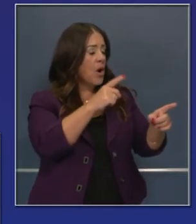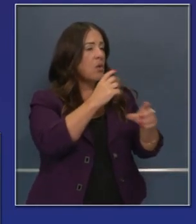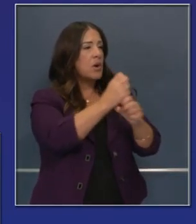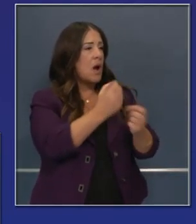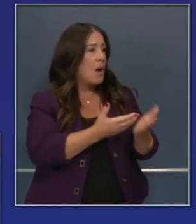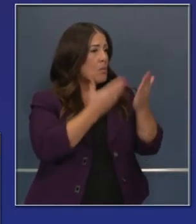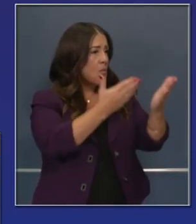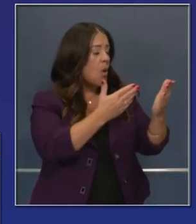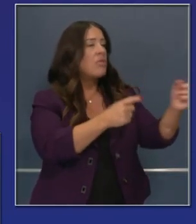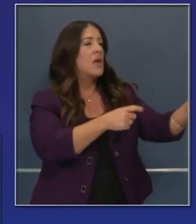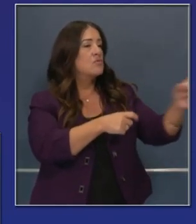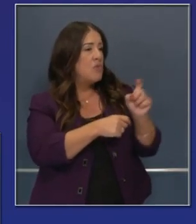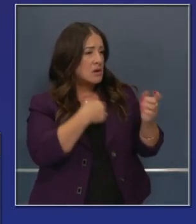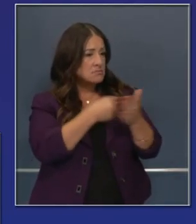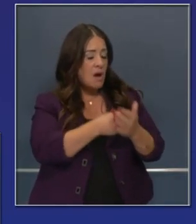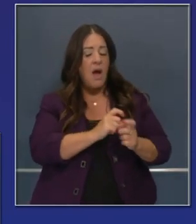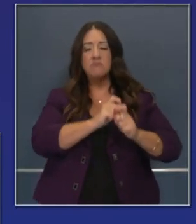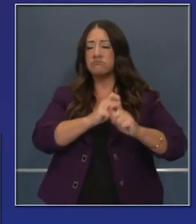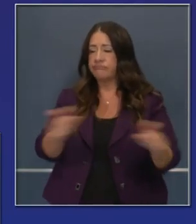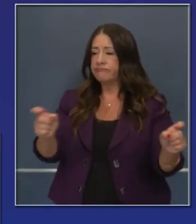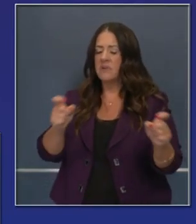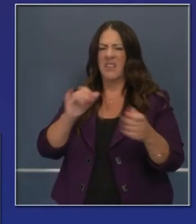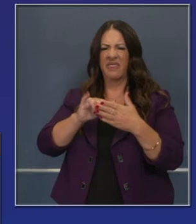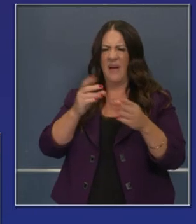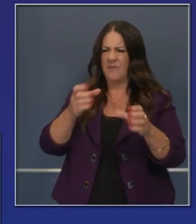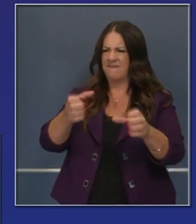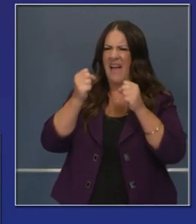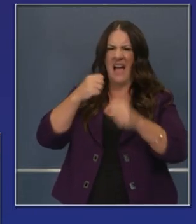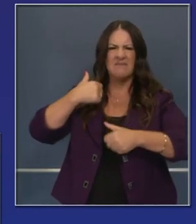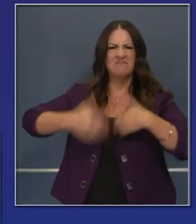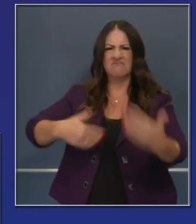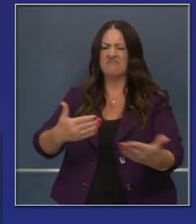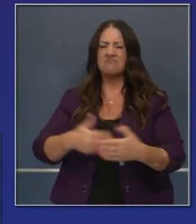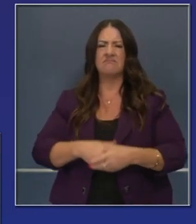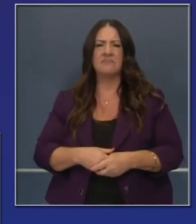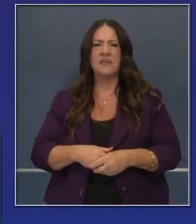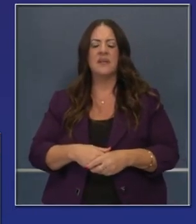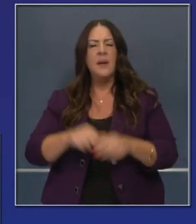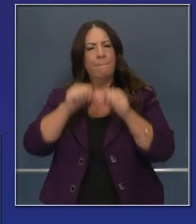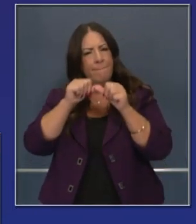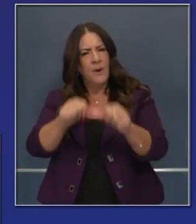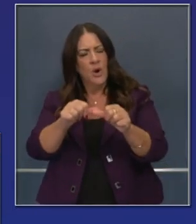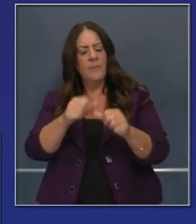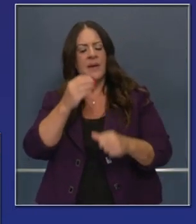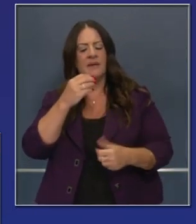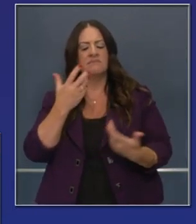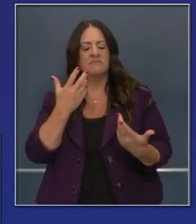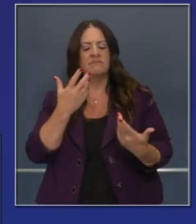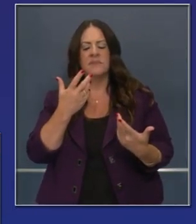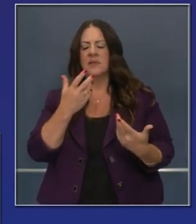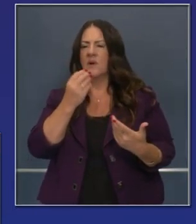proyecto siendo completado. Aquí pueden ver en el condado de Los Ángeles viviendas interinas